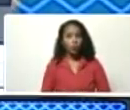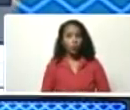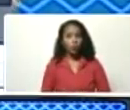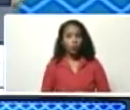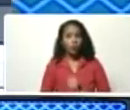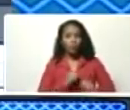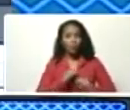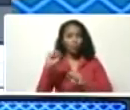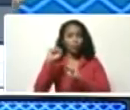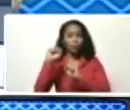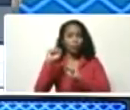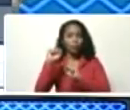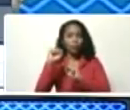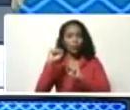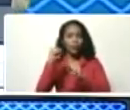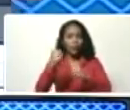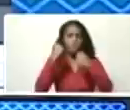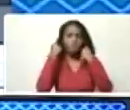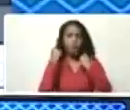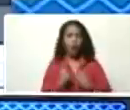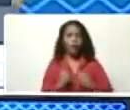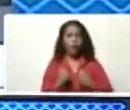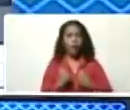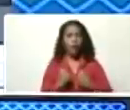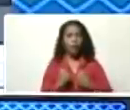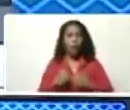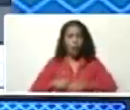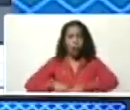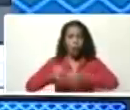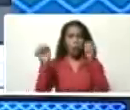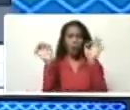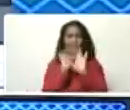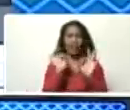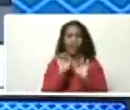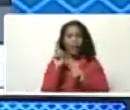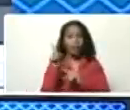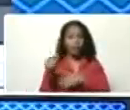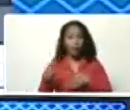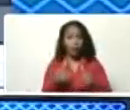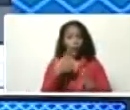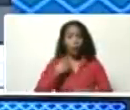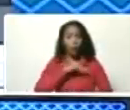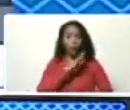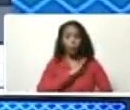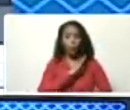inexpugnables, invencibles, indestructibles, y ese es el camino nuestro.